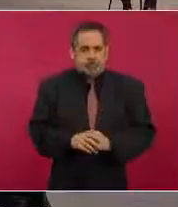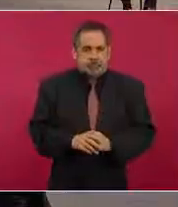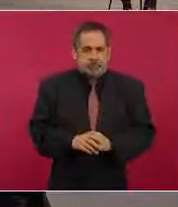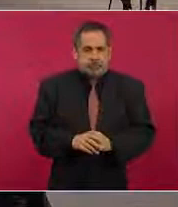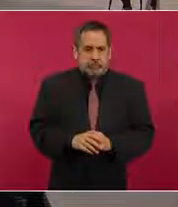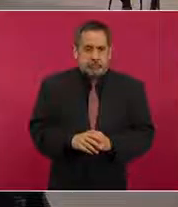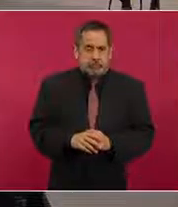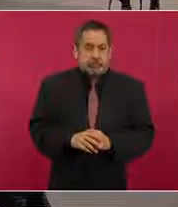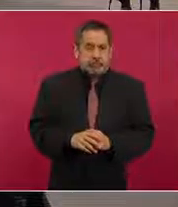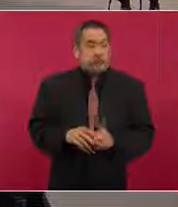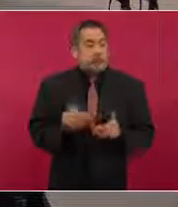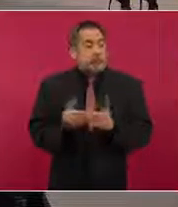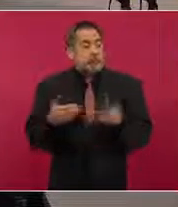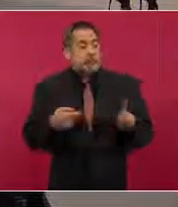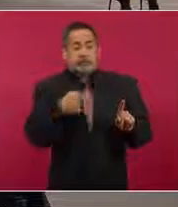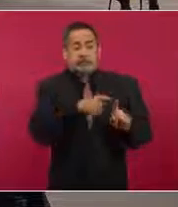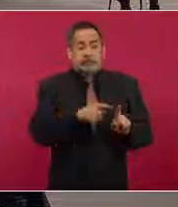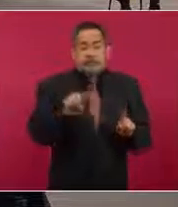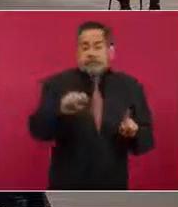Ahora, por ejemplo, Televisa